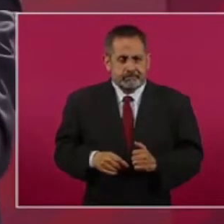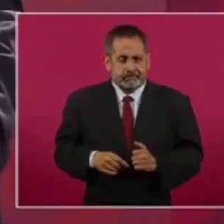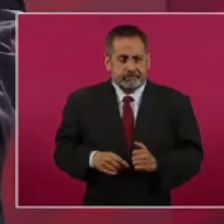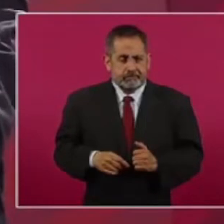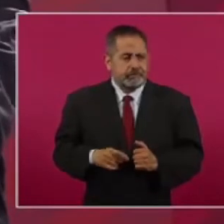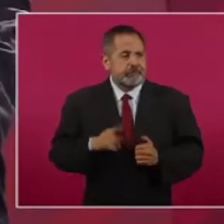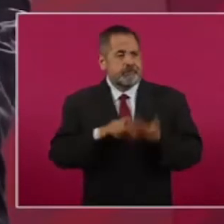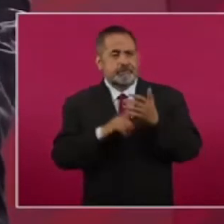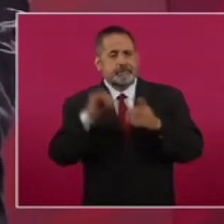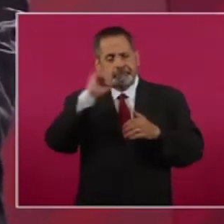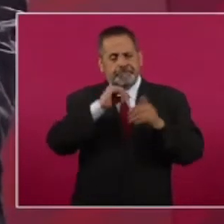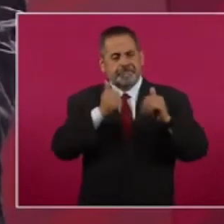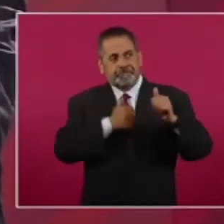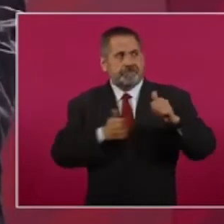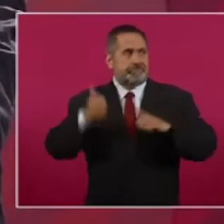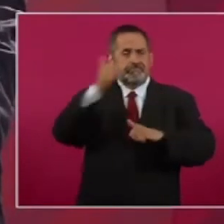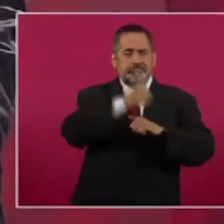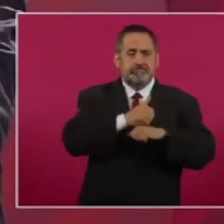impunidad,